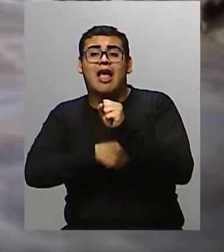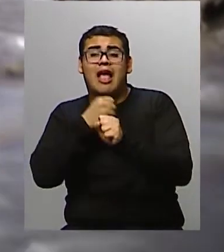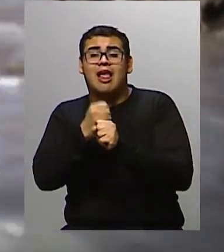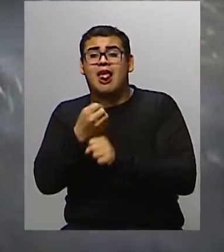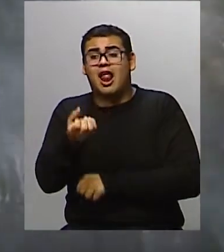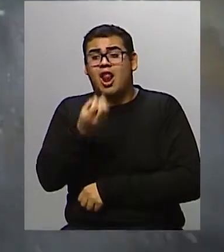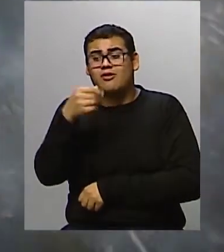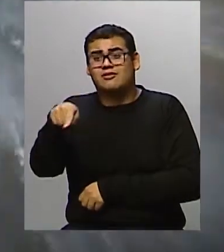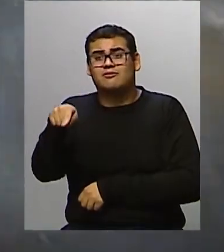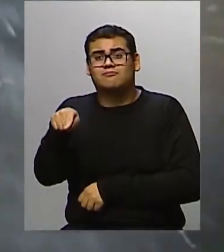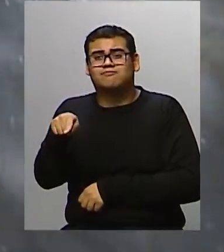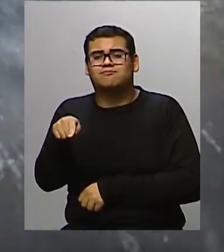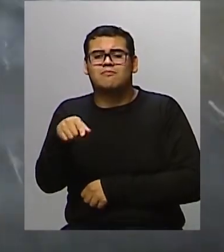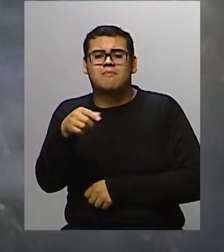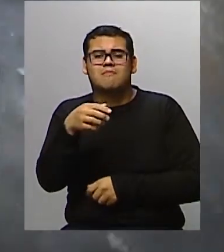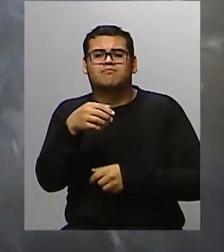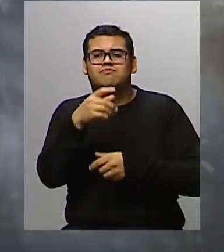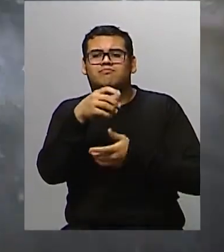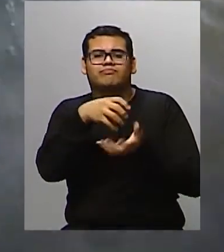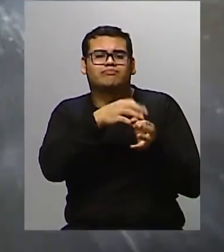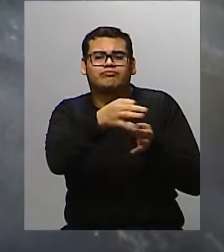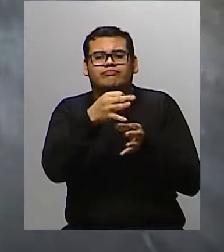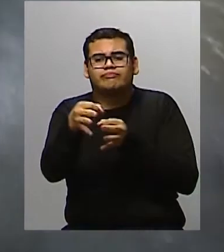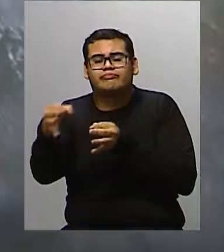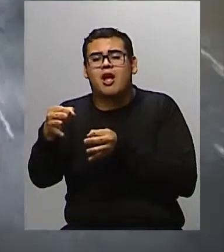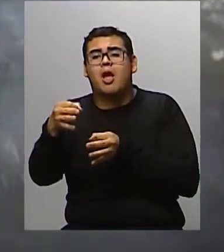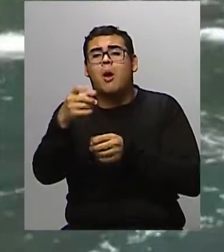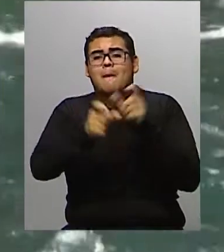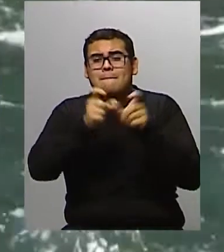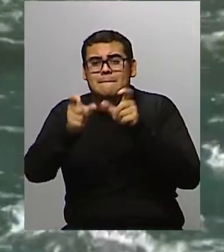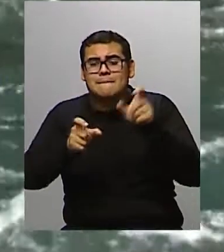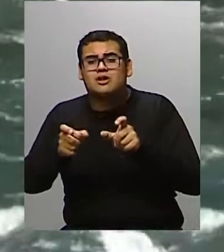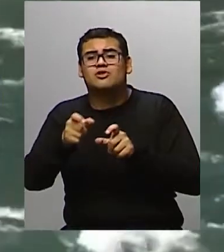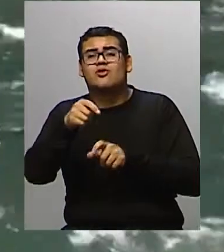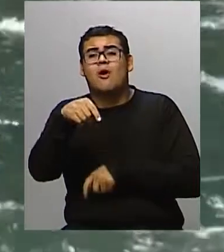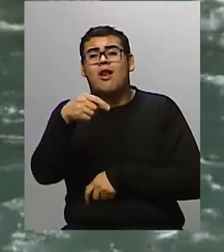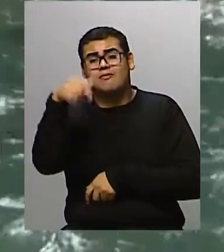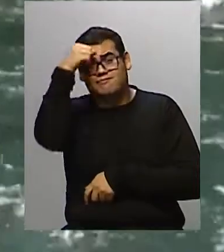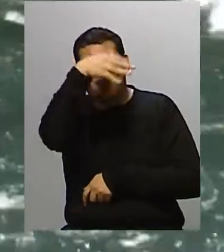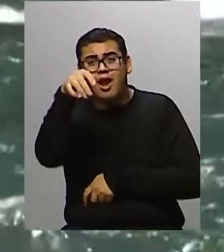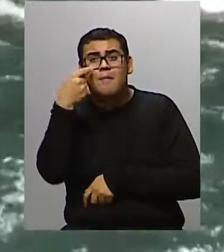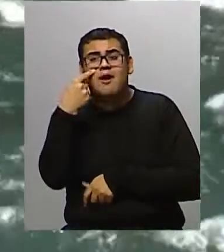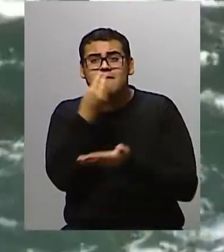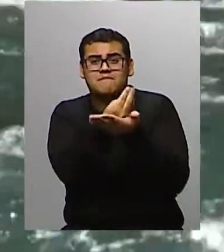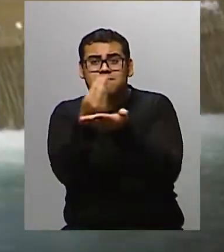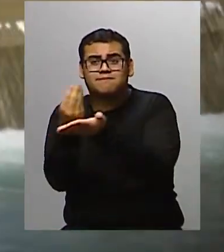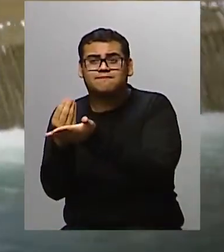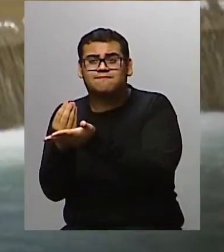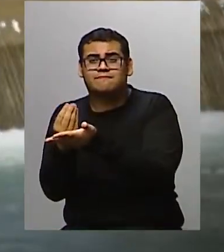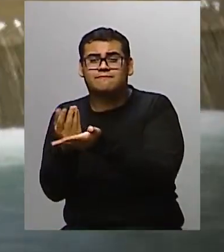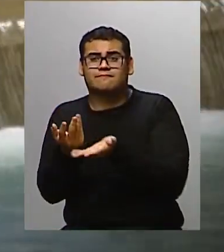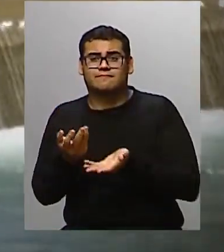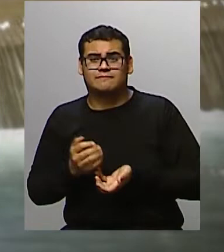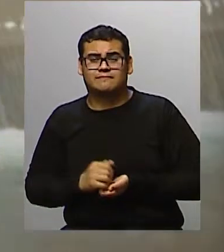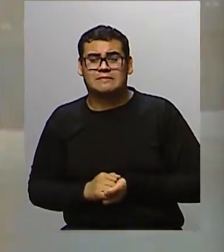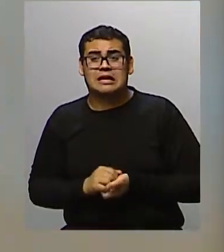poblaciones de localidades, de gente que vive en el campo y son ribereños, sin embargo le hemos cortado el río.